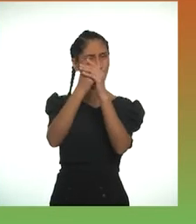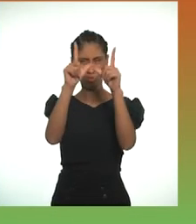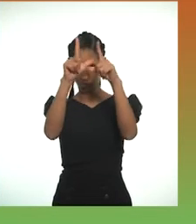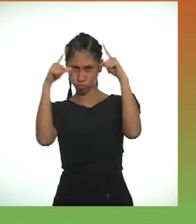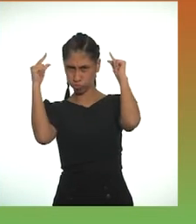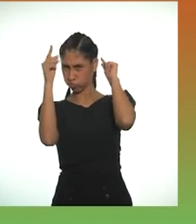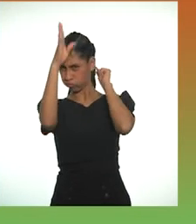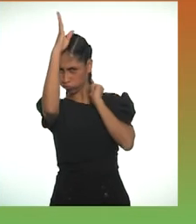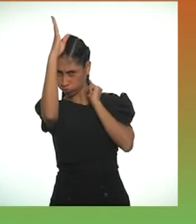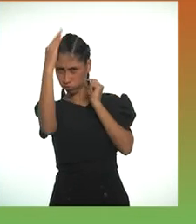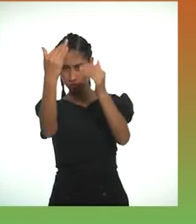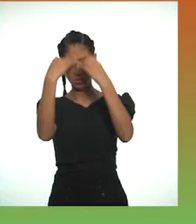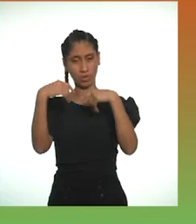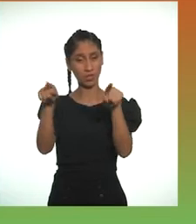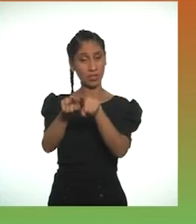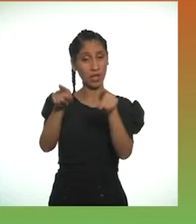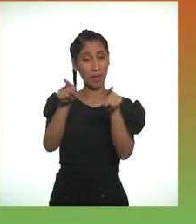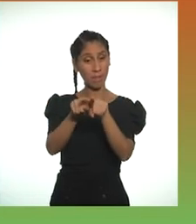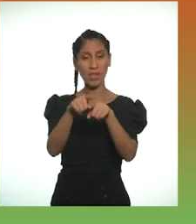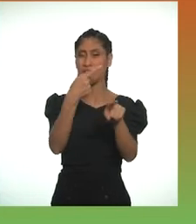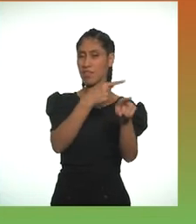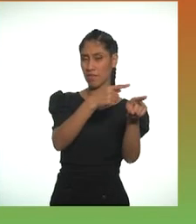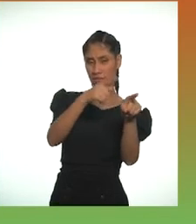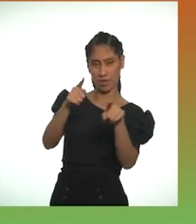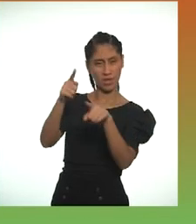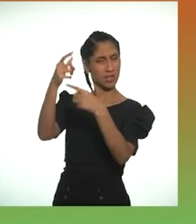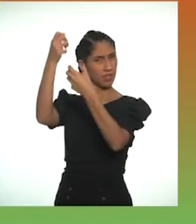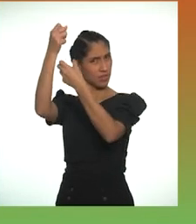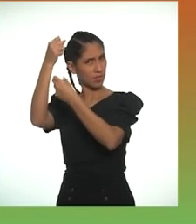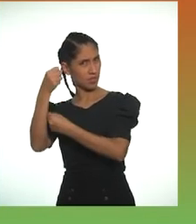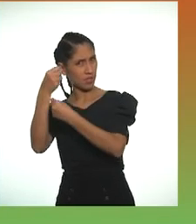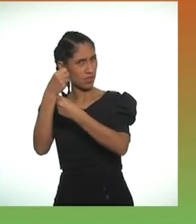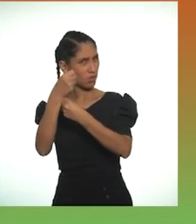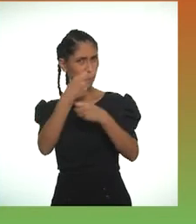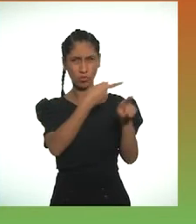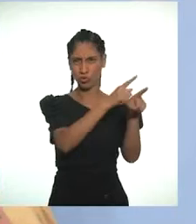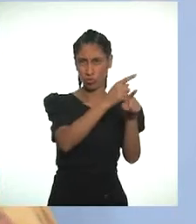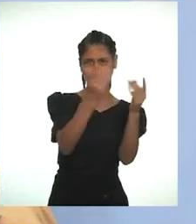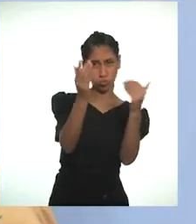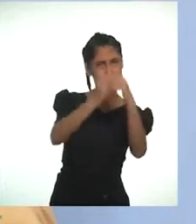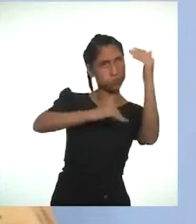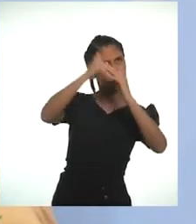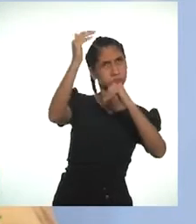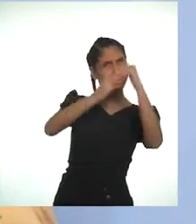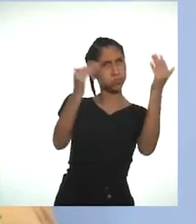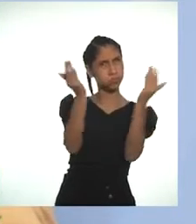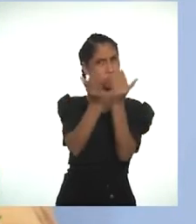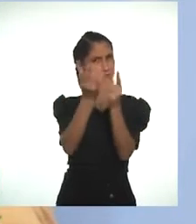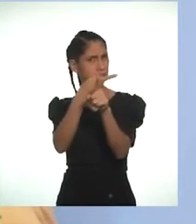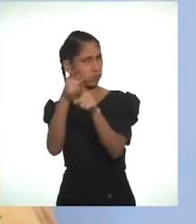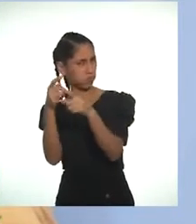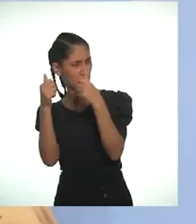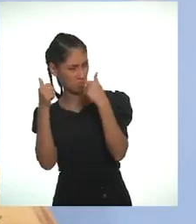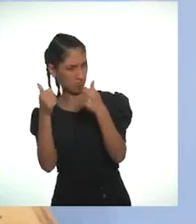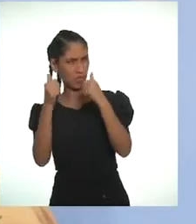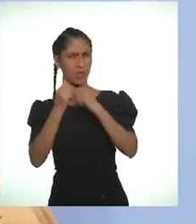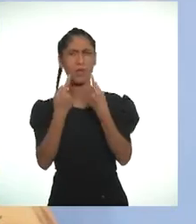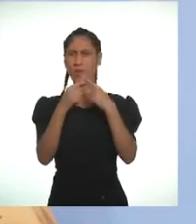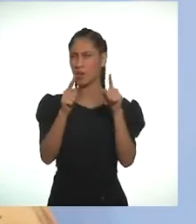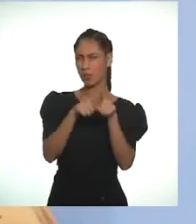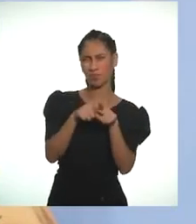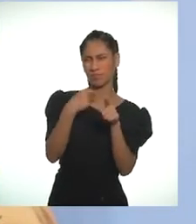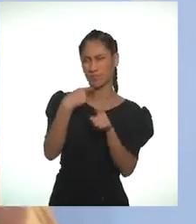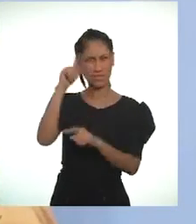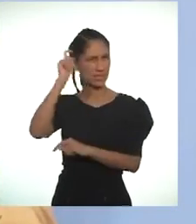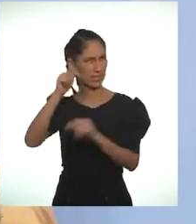centros agrícolas y escuelas técnicas en las zonas rurales. Son algunas buenas intenciones, pero creo